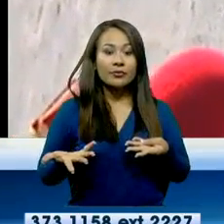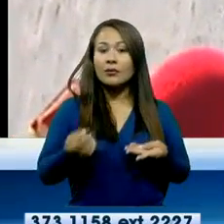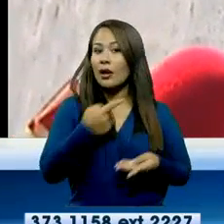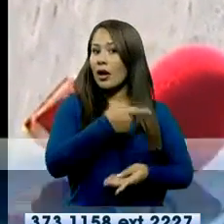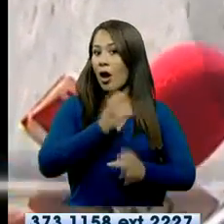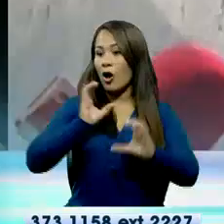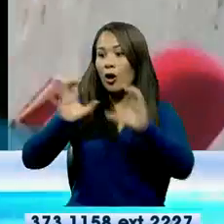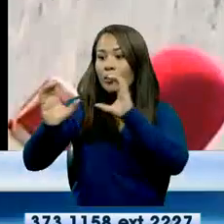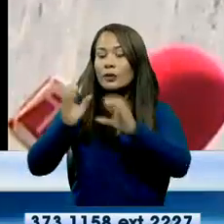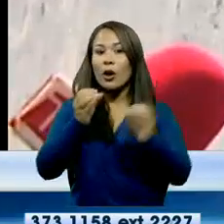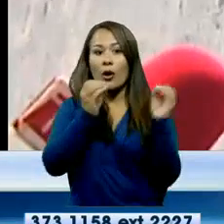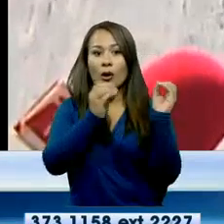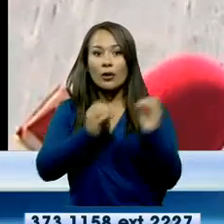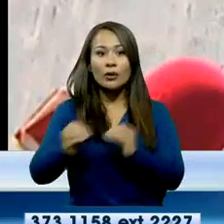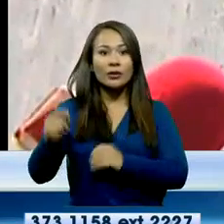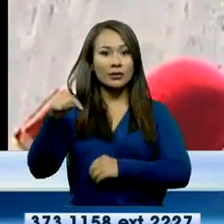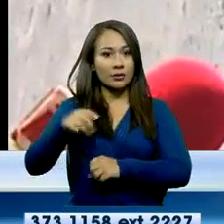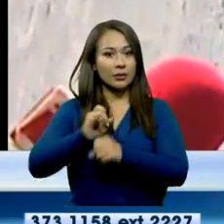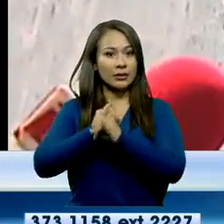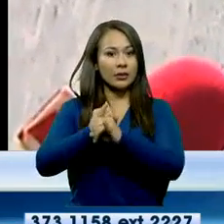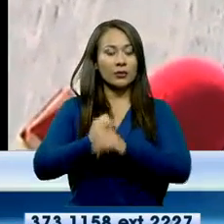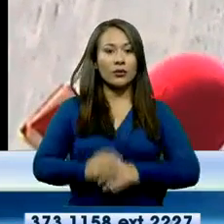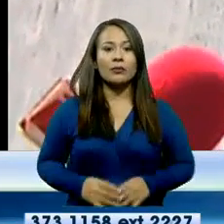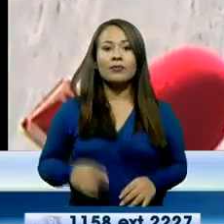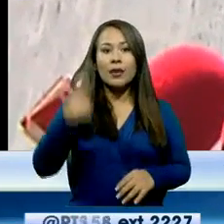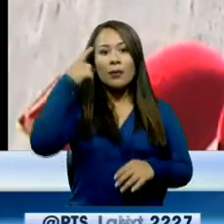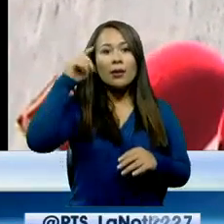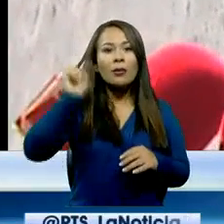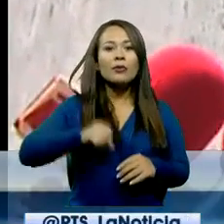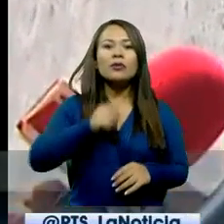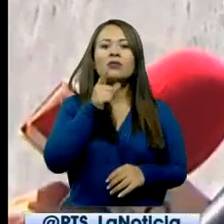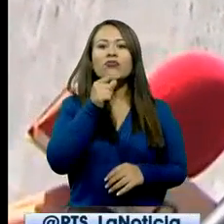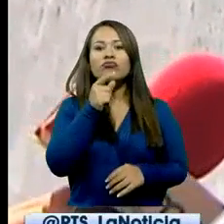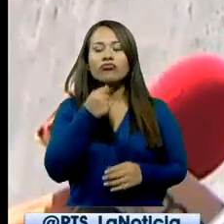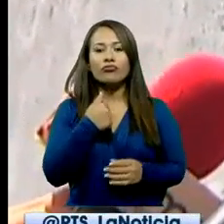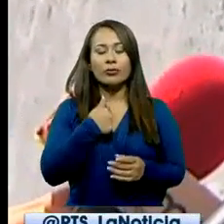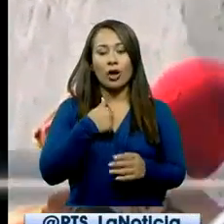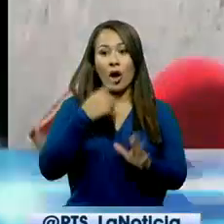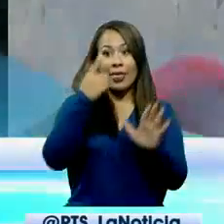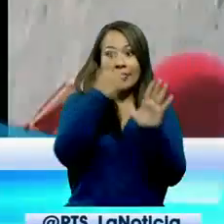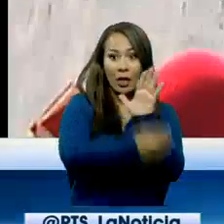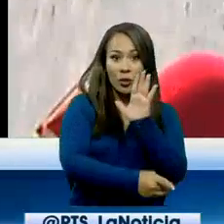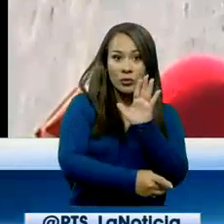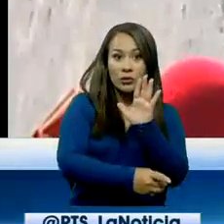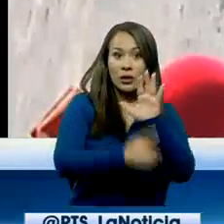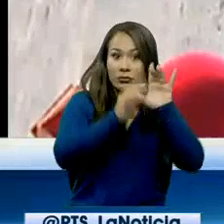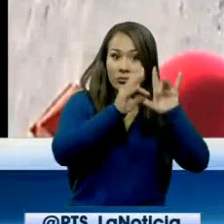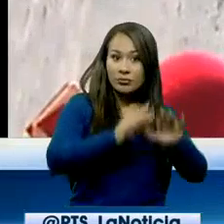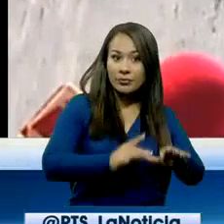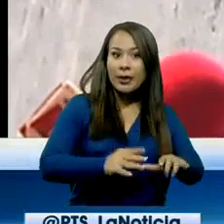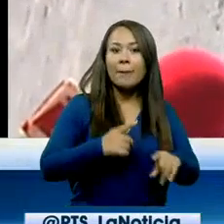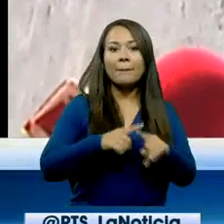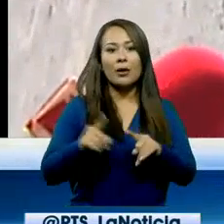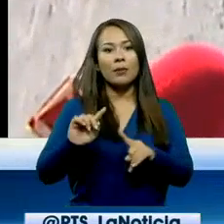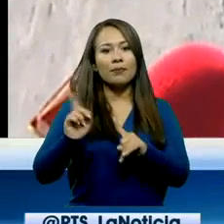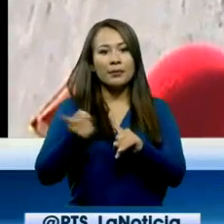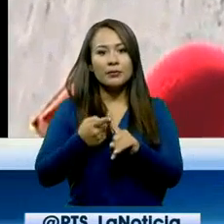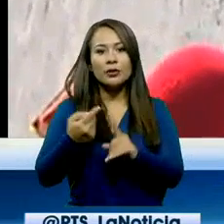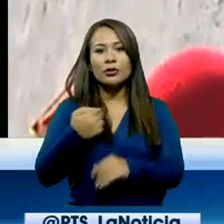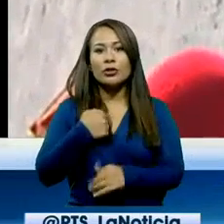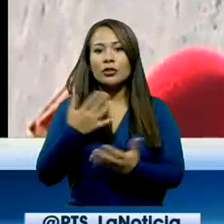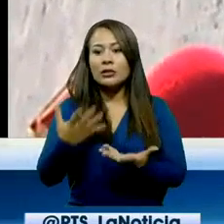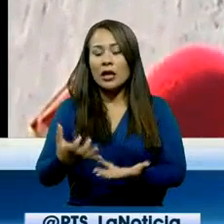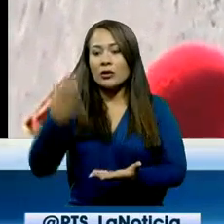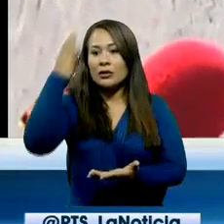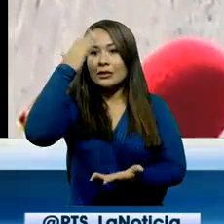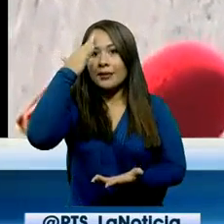comunicación y organización institucional para poder establecer el tema. También en los lugares internos, capaz no hay